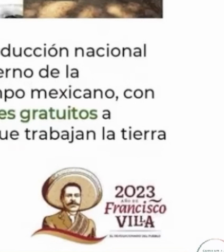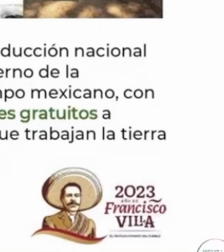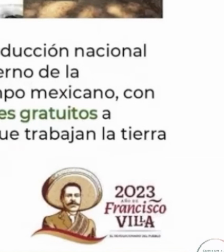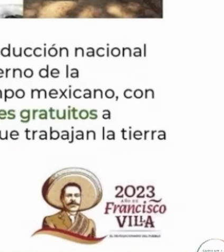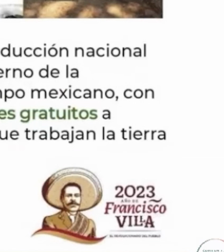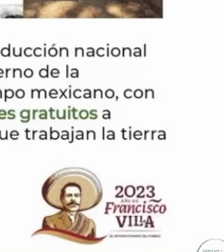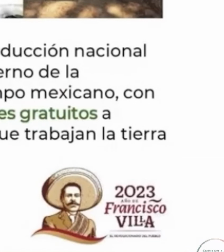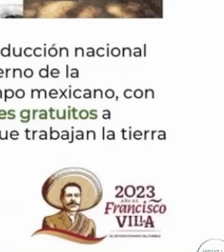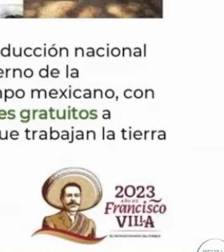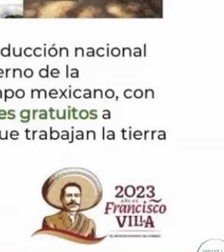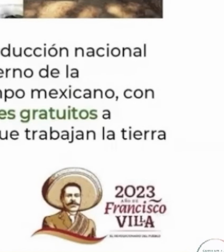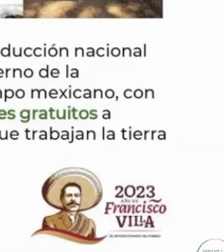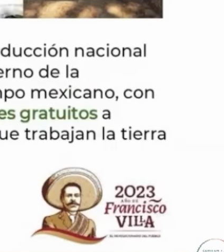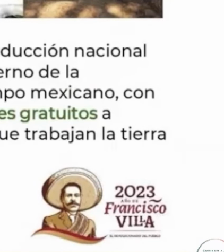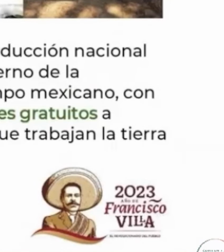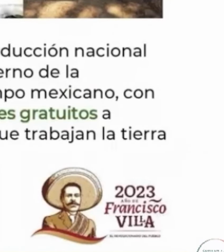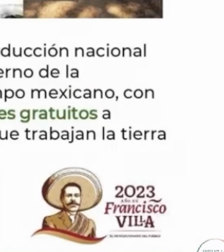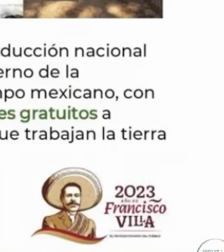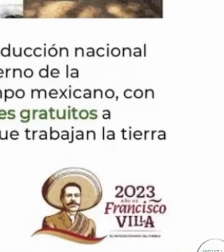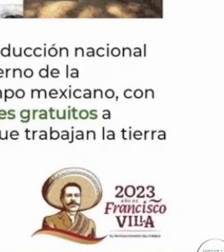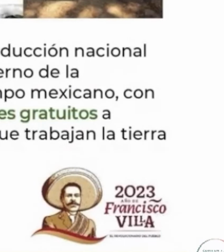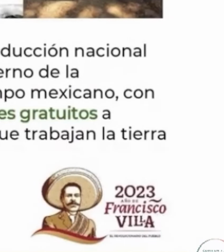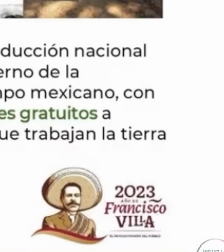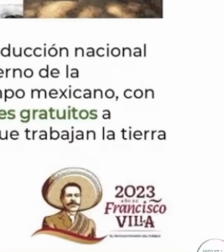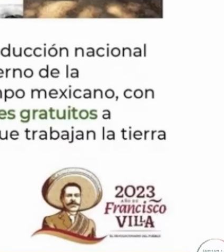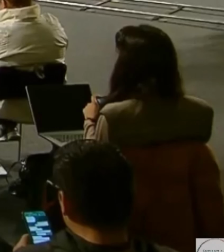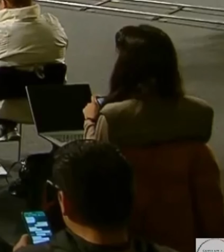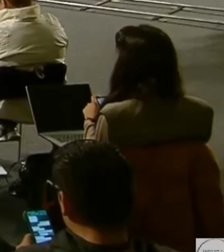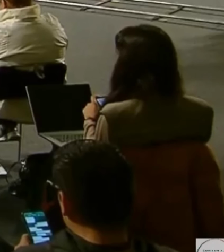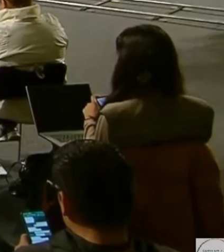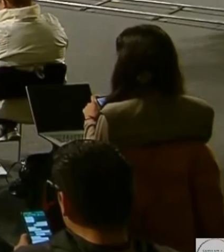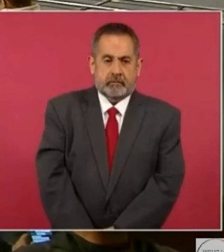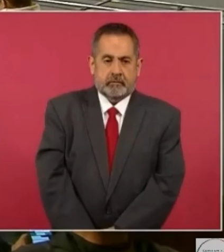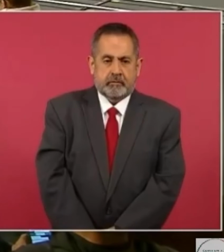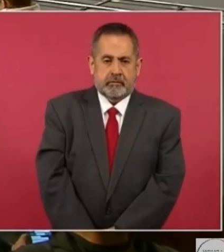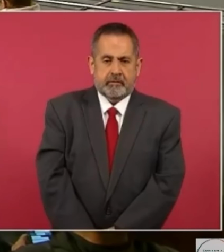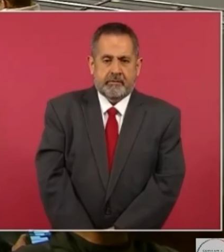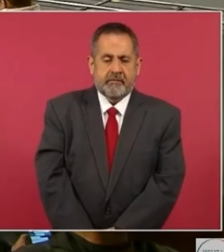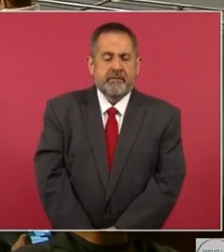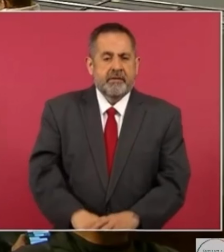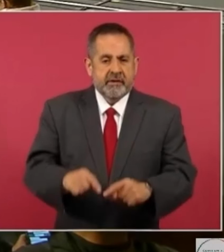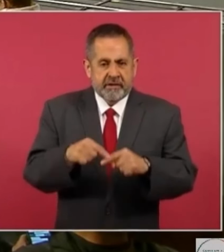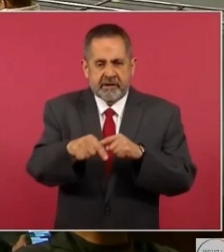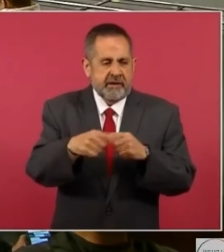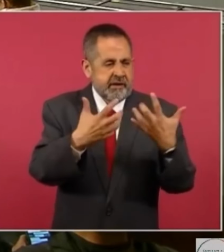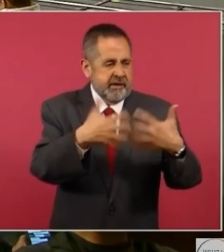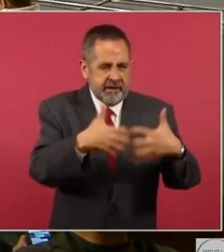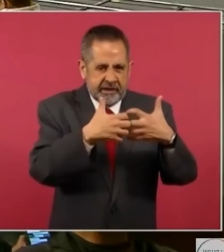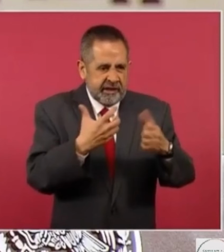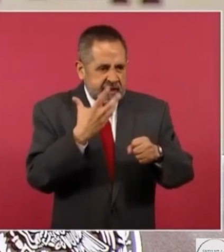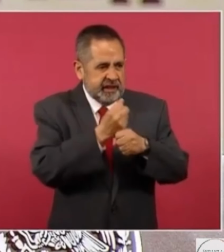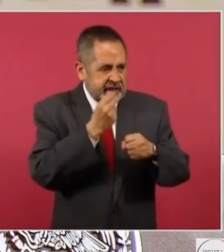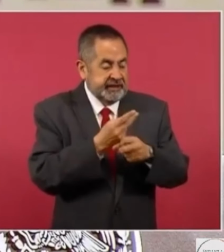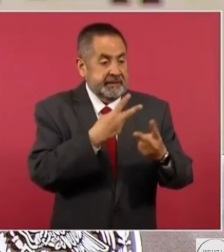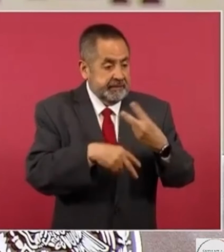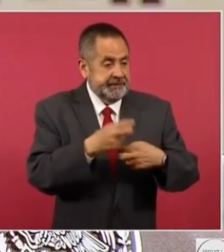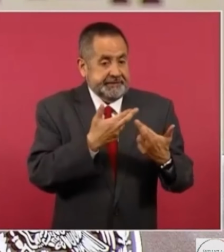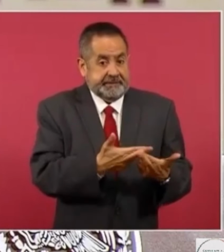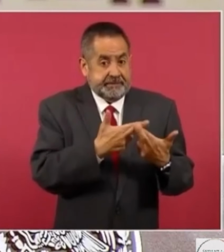las 32 entidades federativas del país. Con el rescate de la producción nacional de